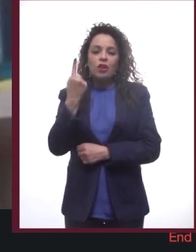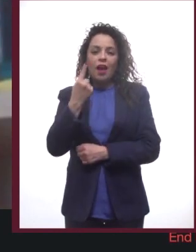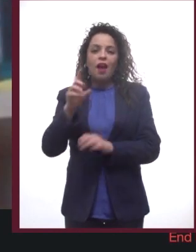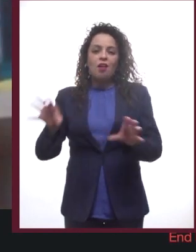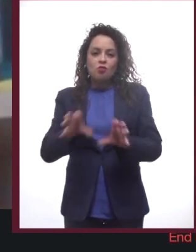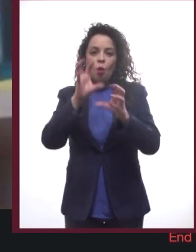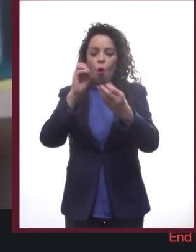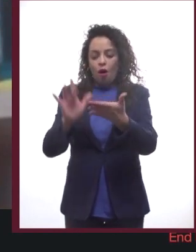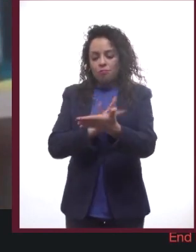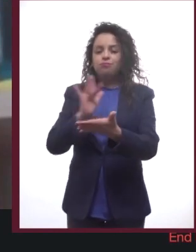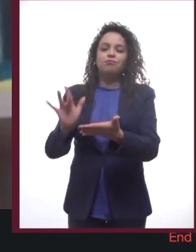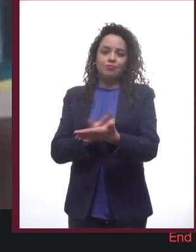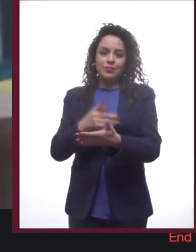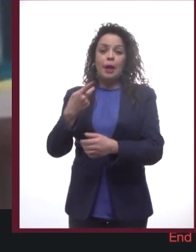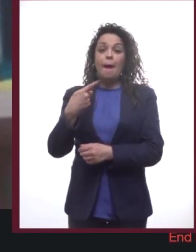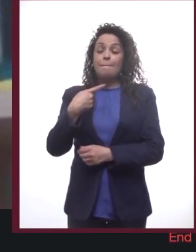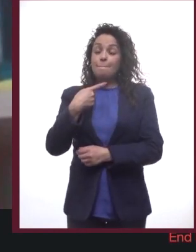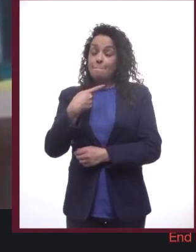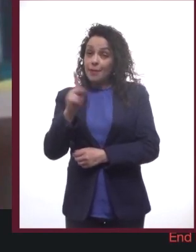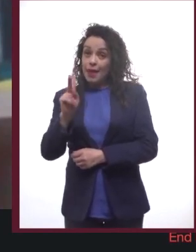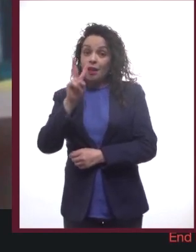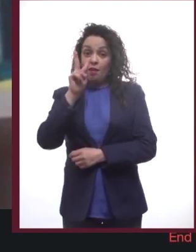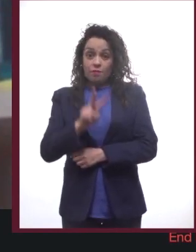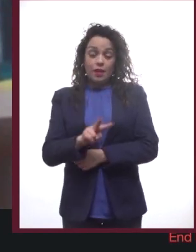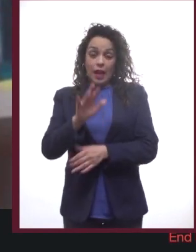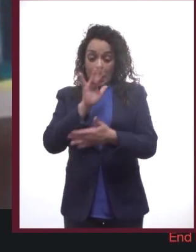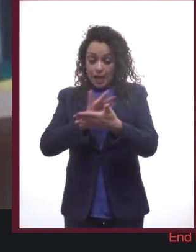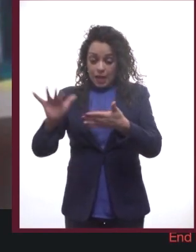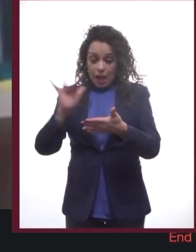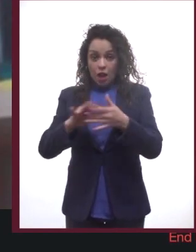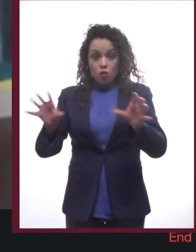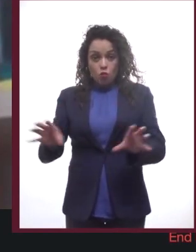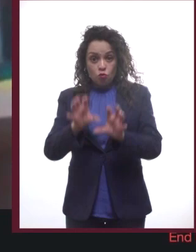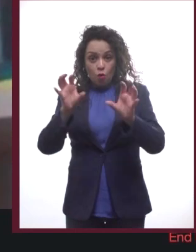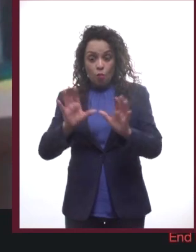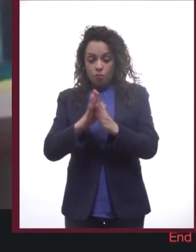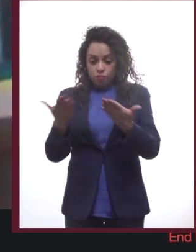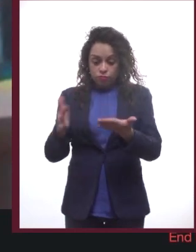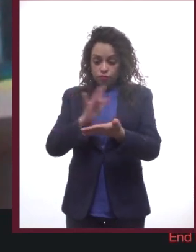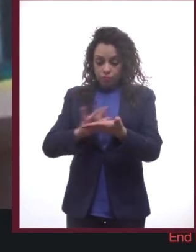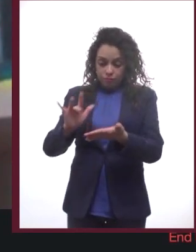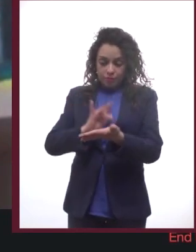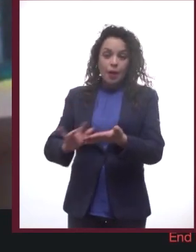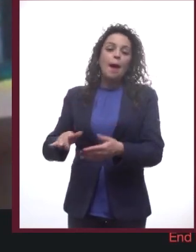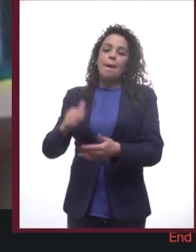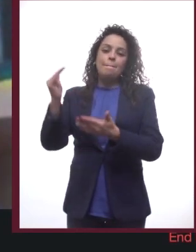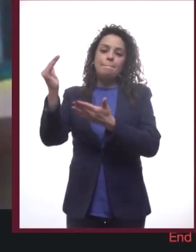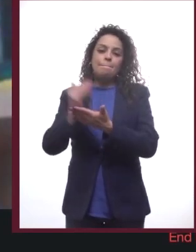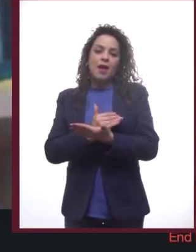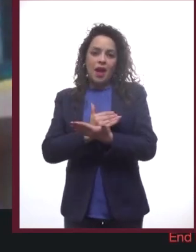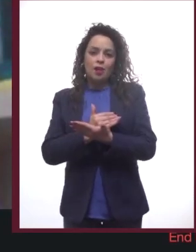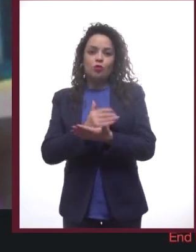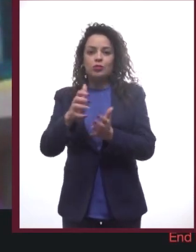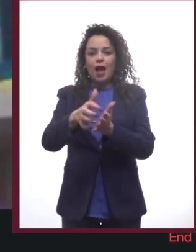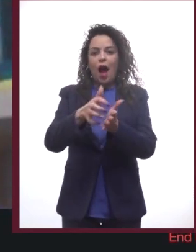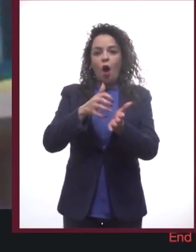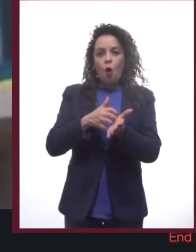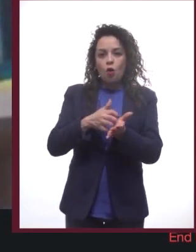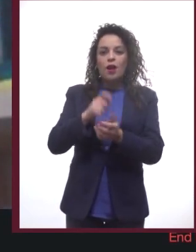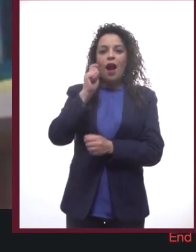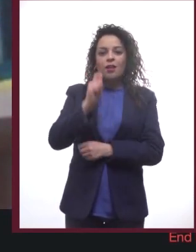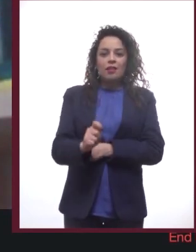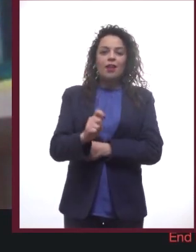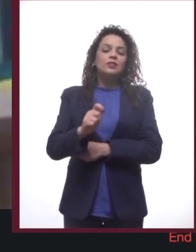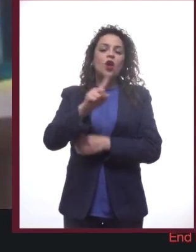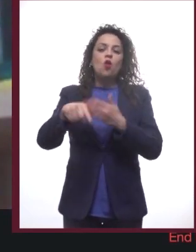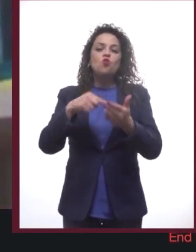en un dispositivo. Pero pues bueno, no se puede negar que leer en tablets te ocupa menos espacio, puedes acumular un montón de libros también